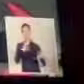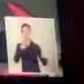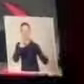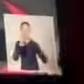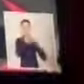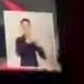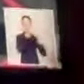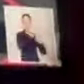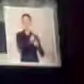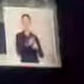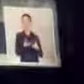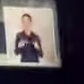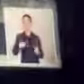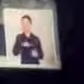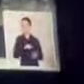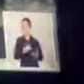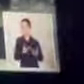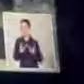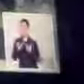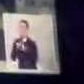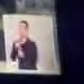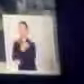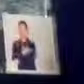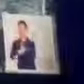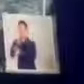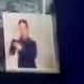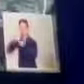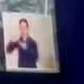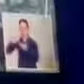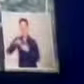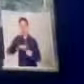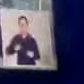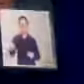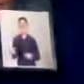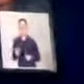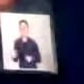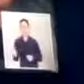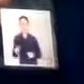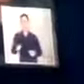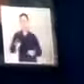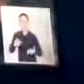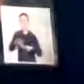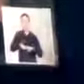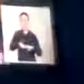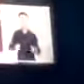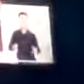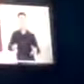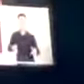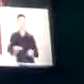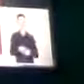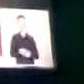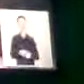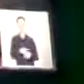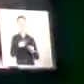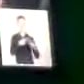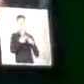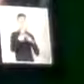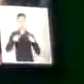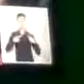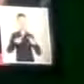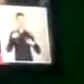la compra de su nueva silla de ruedas eléctrica. Un esfuerzo compartido entre asociaciones civiles, músicos, asistentes al